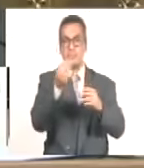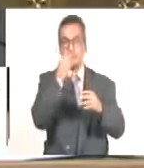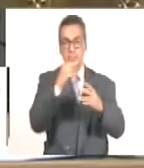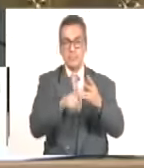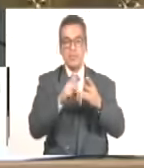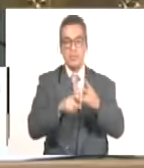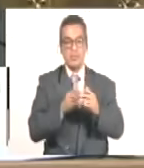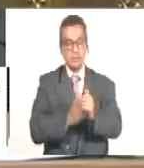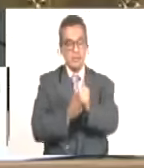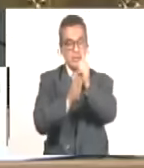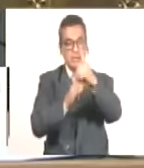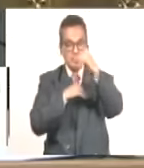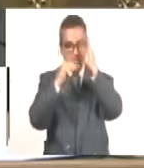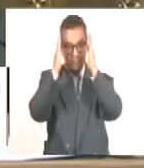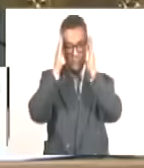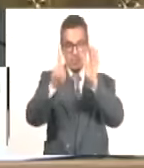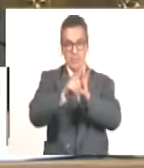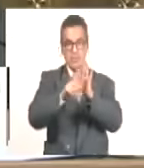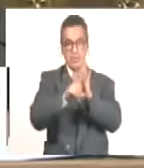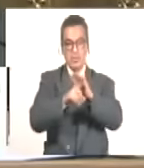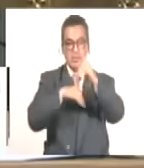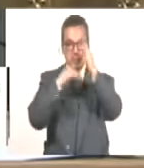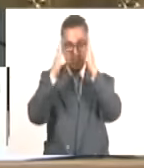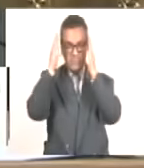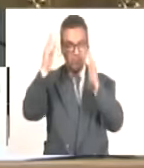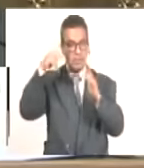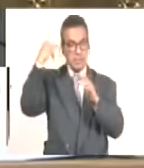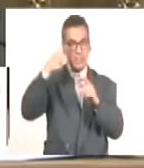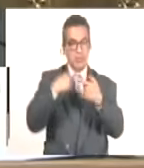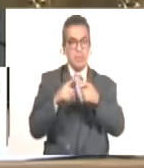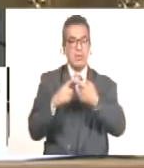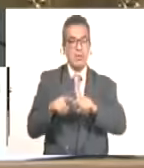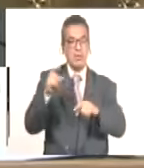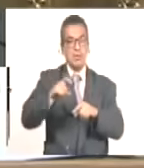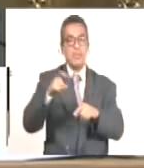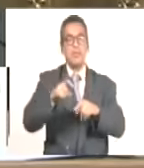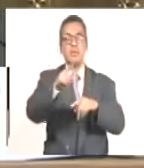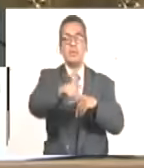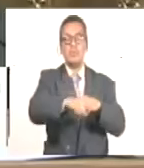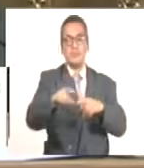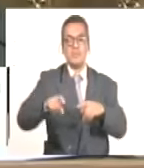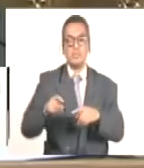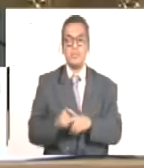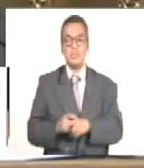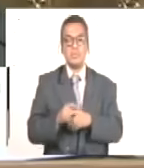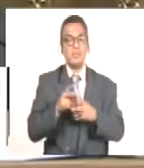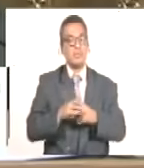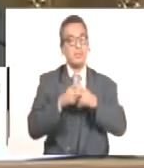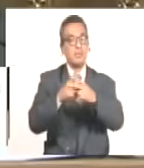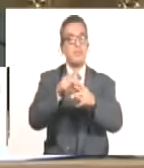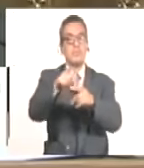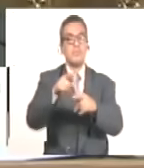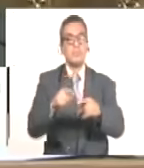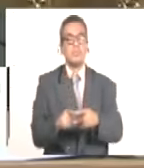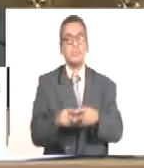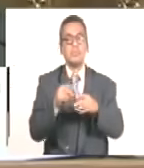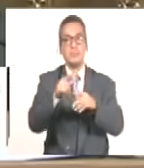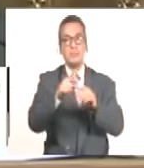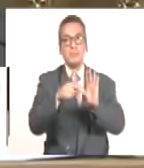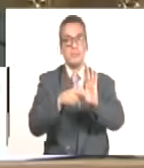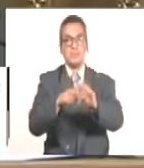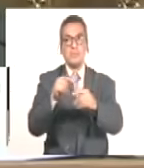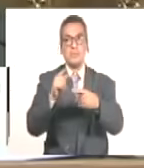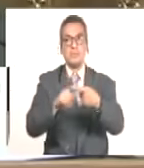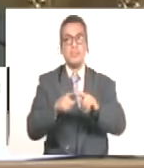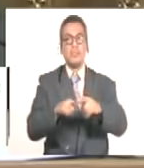alimentación, de orientación, de atención legal, de atención psicológica o cualquier otra que sea susceptible de ser prestado mediante esta modalidad presencial o